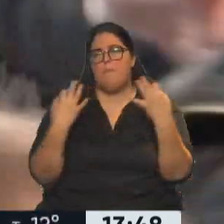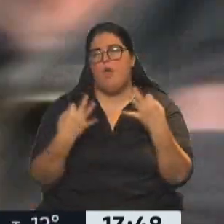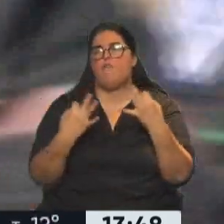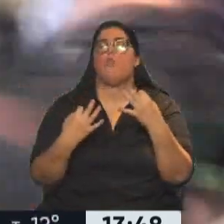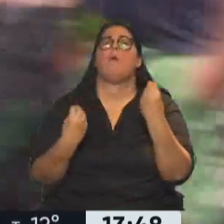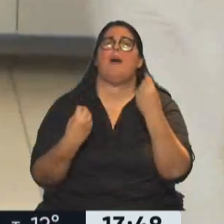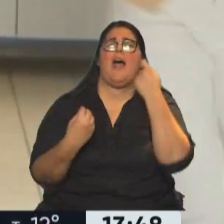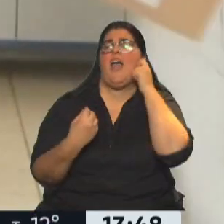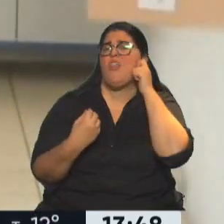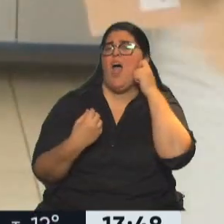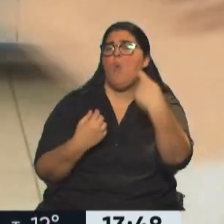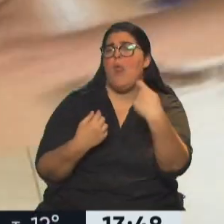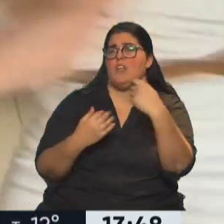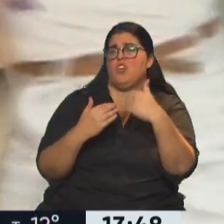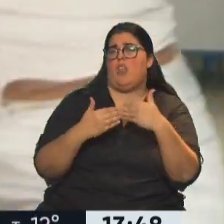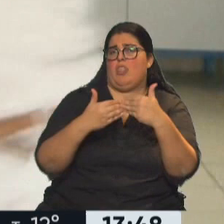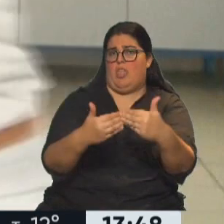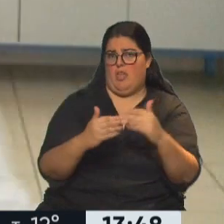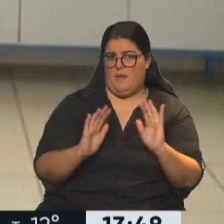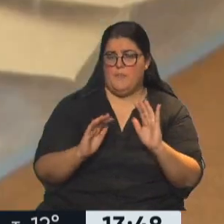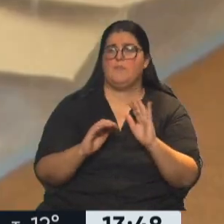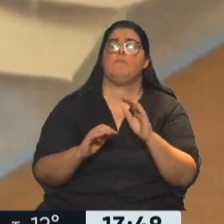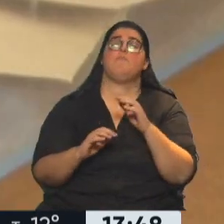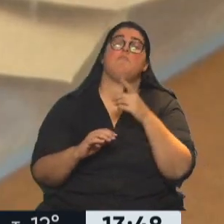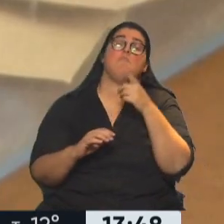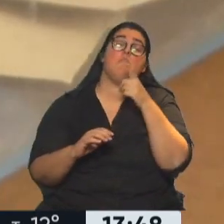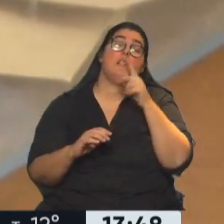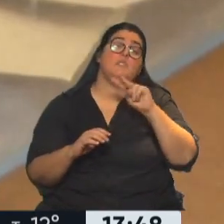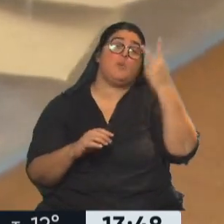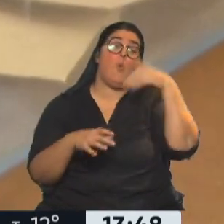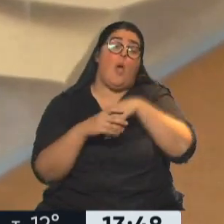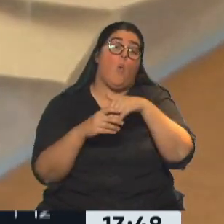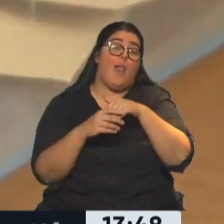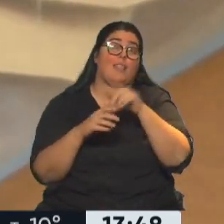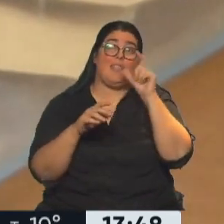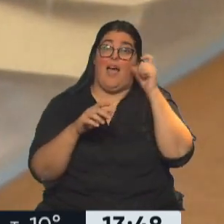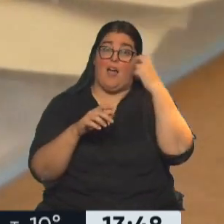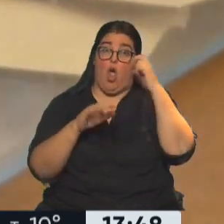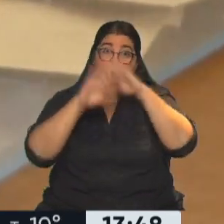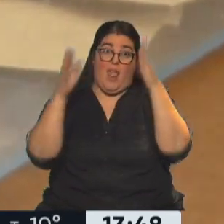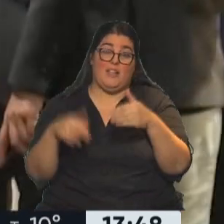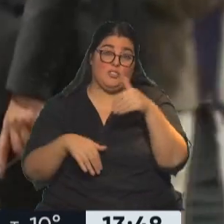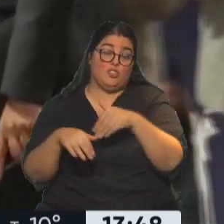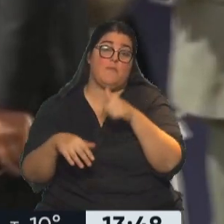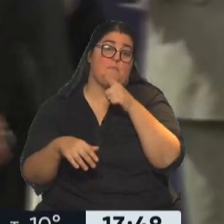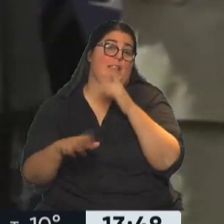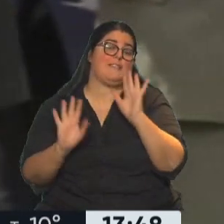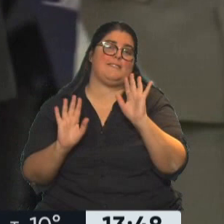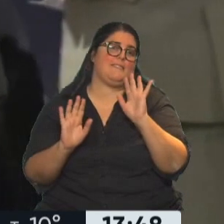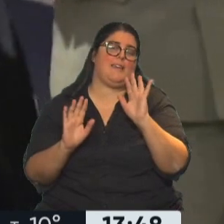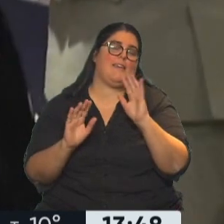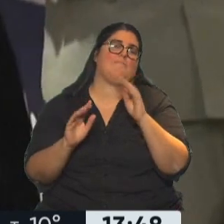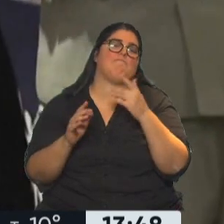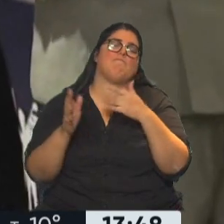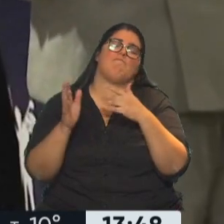edad jubilatoria, aunque según las proyecciones, rumbo a la segunda vuelta de las legislativas, el actual mandatario obtendría una